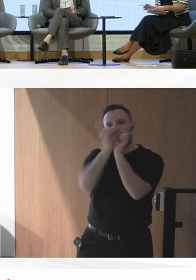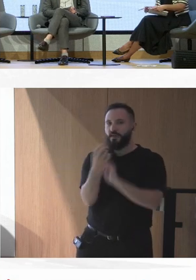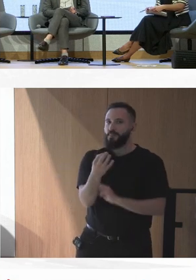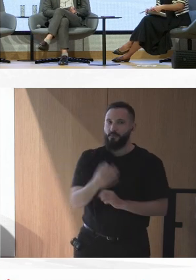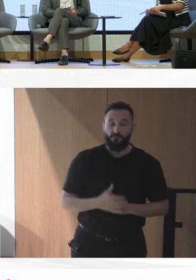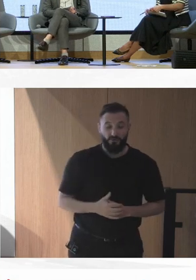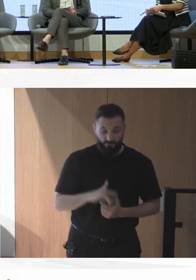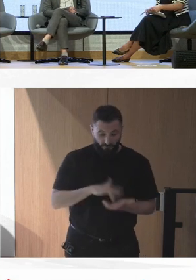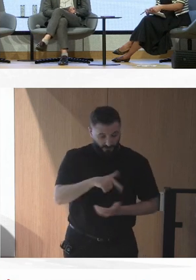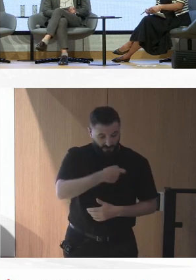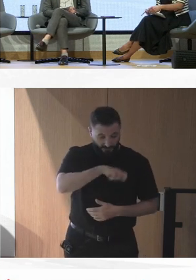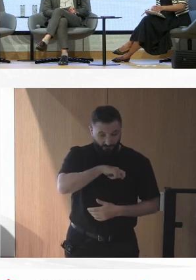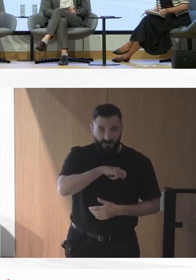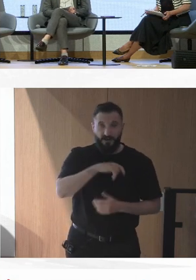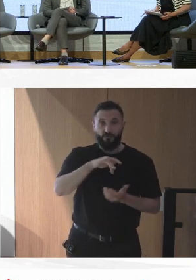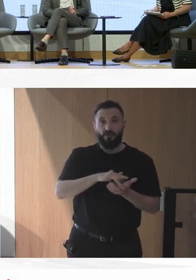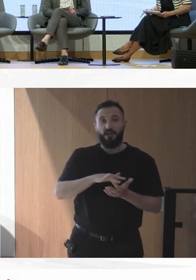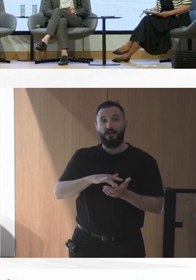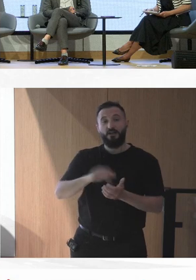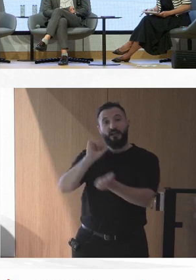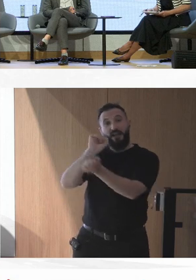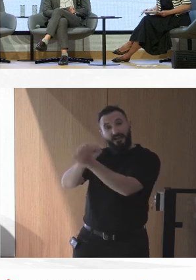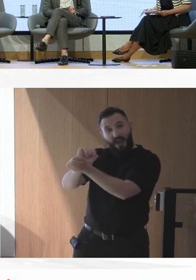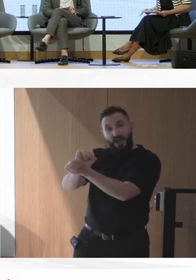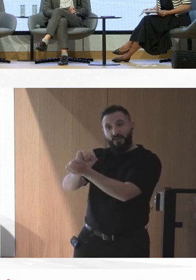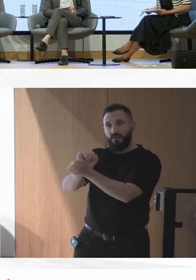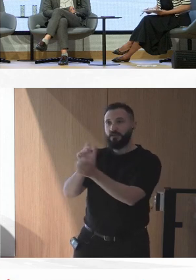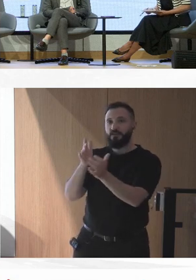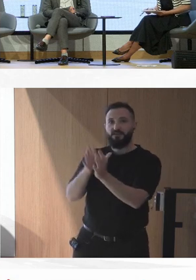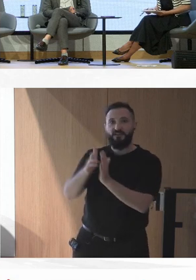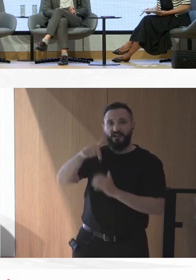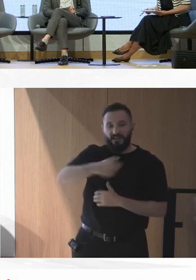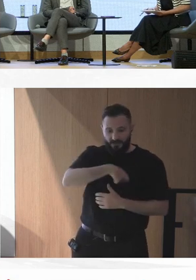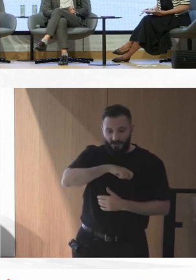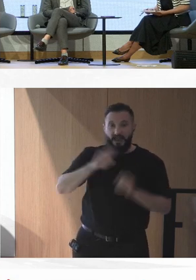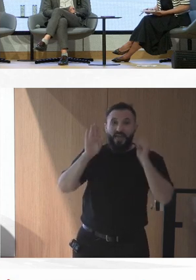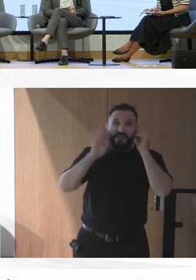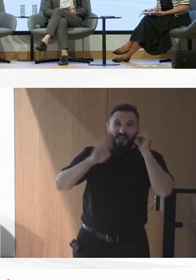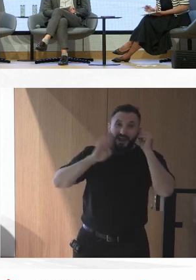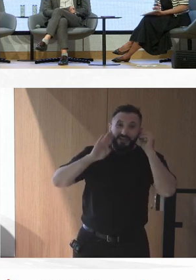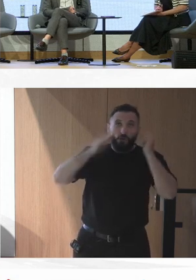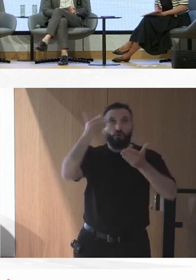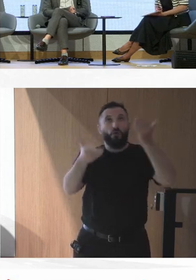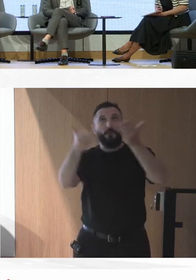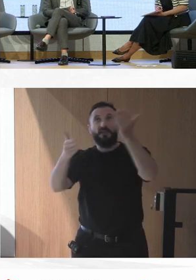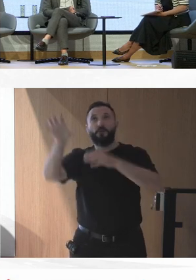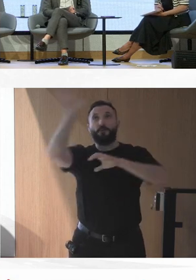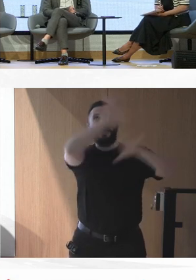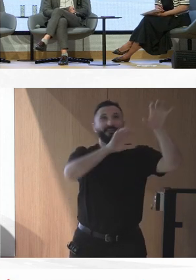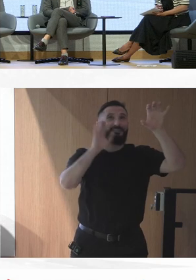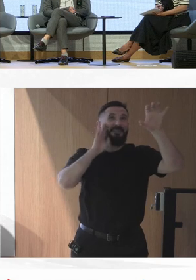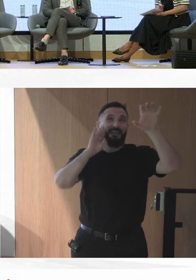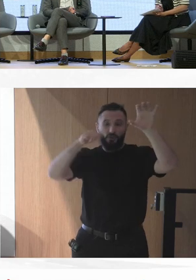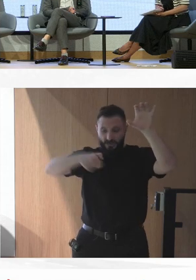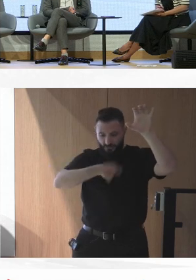España, es que la respuesta de la privación de libertad es que tenemos menos delitos que en ningún sitio y más gente en la cárcel que en muchos países, que no tiene sentido. Es